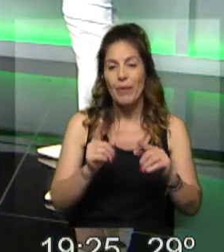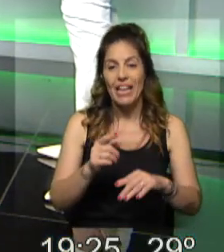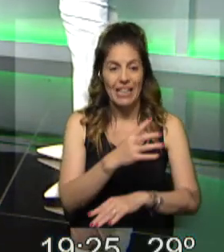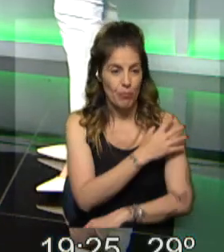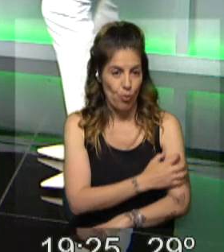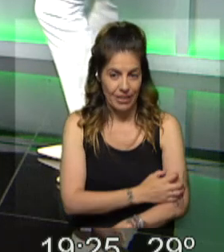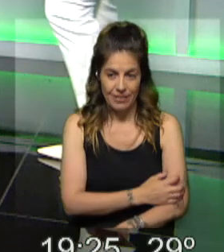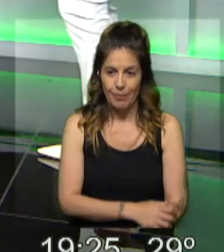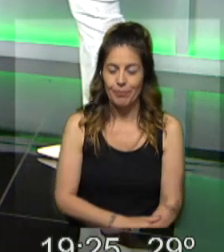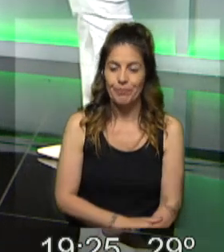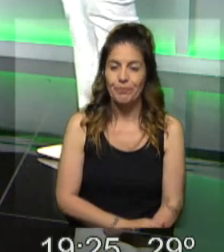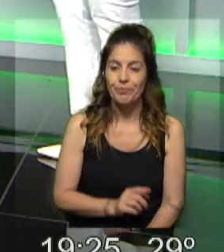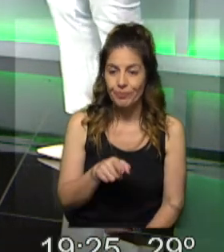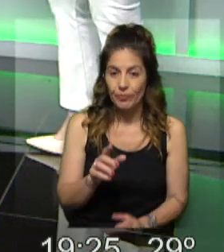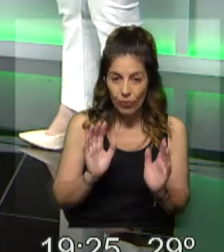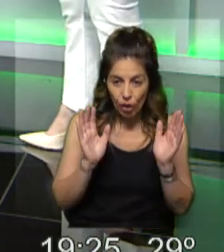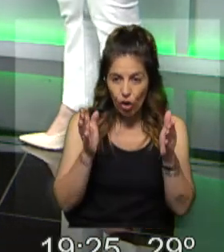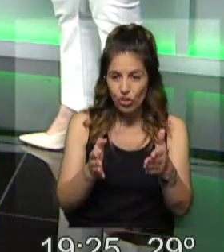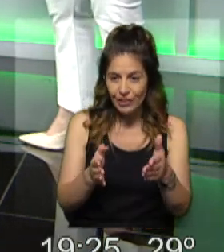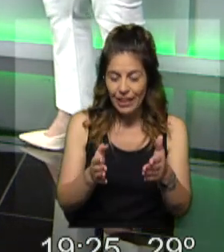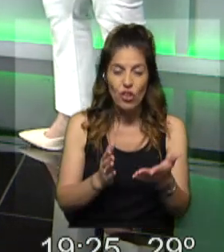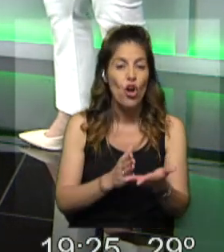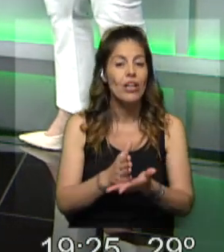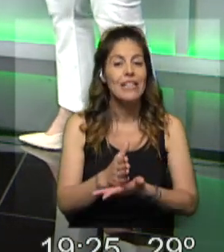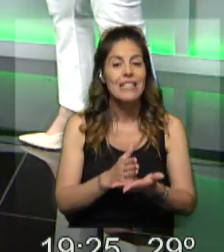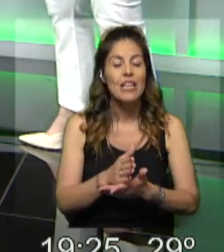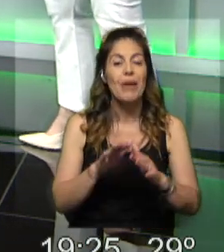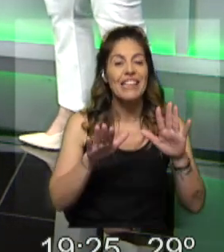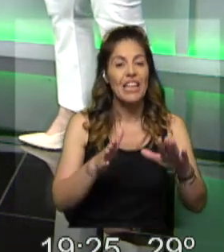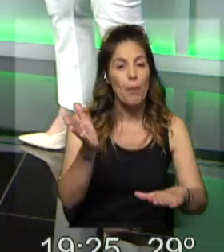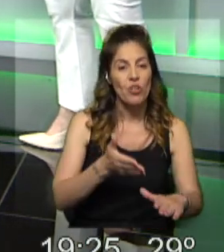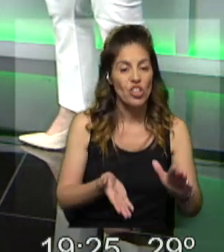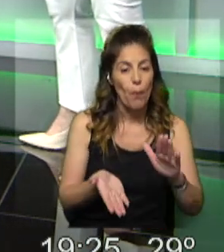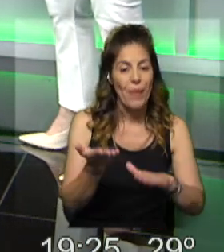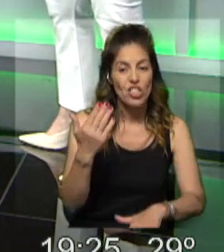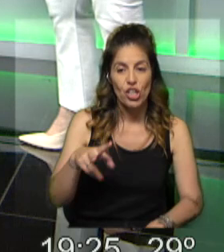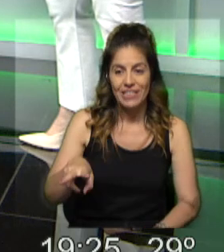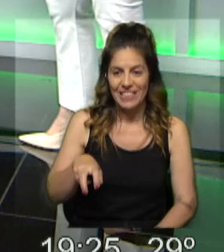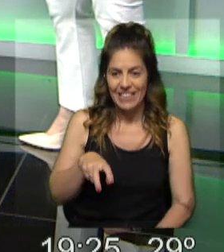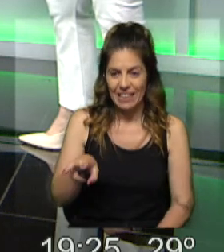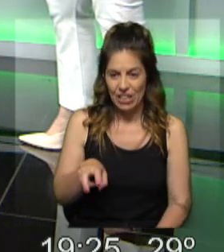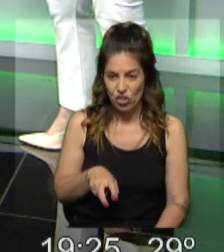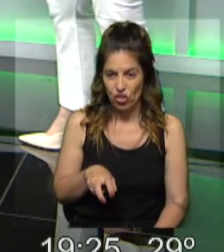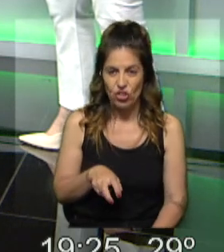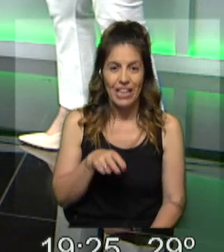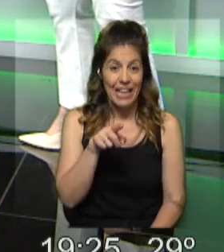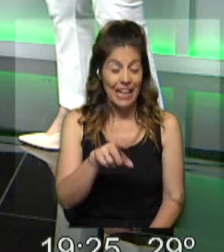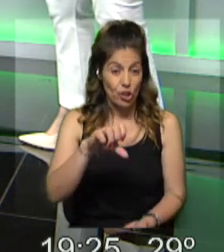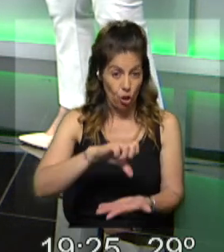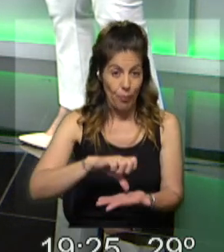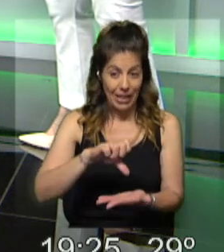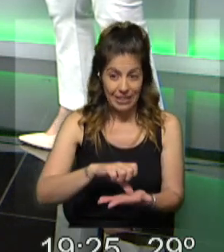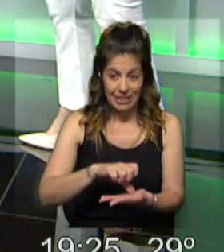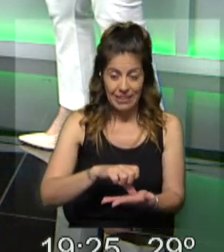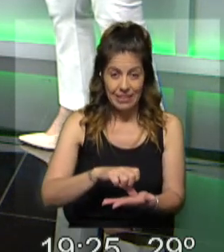a concentrarnos ahora vamos a ver siempre el 10% de mayores ingresos sí tenemos estos países que son los que había